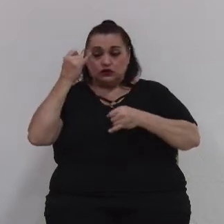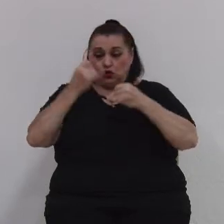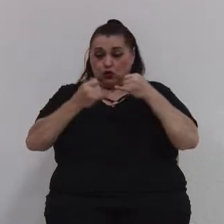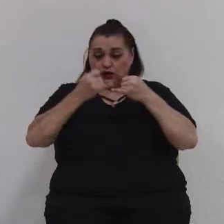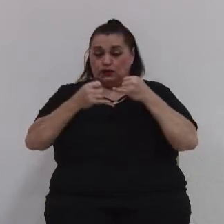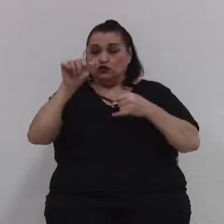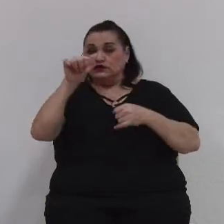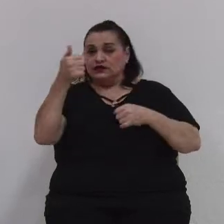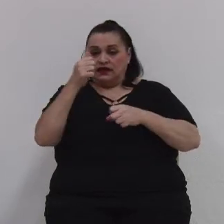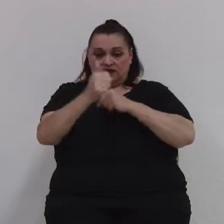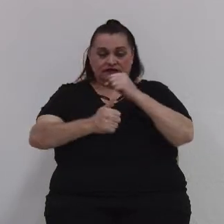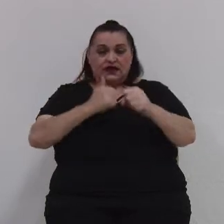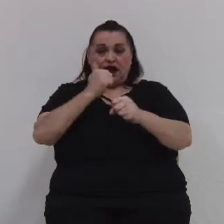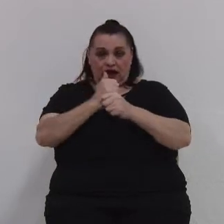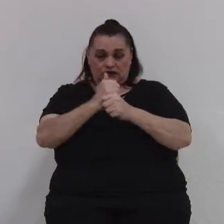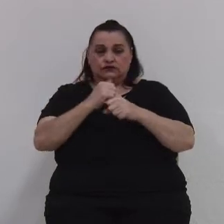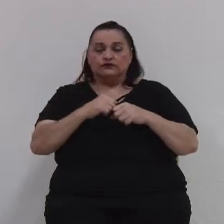10 años. Si usted en su